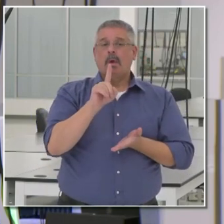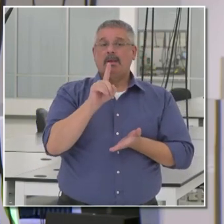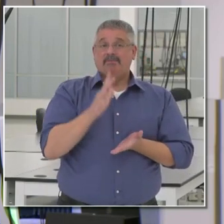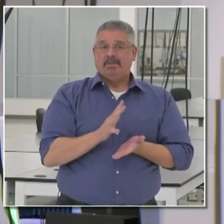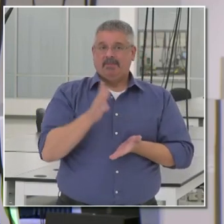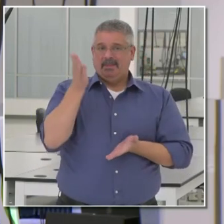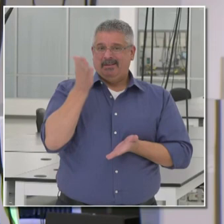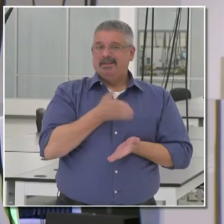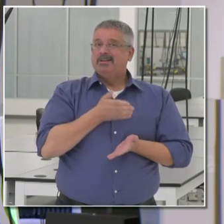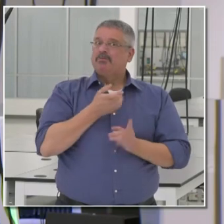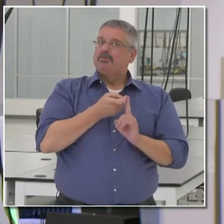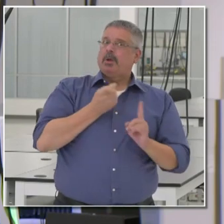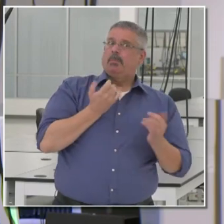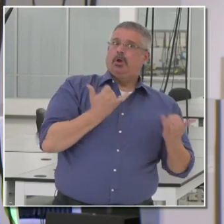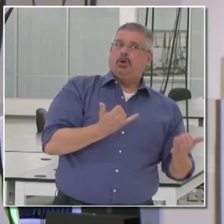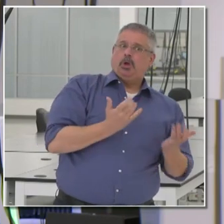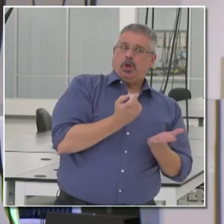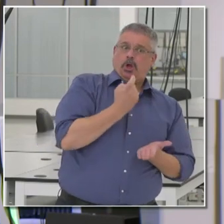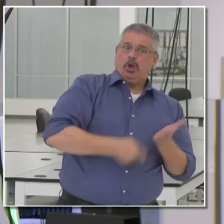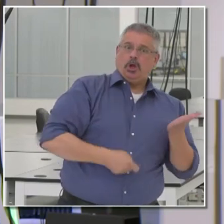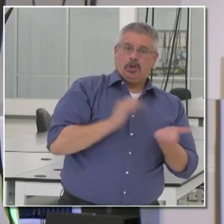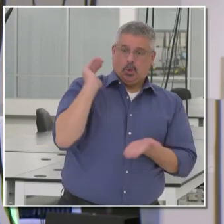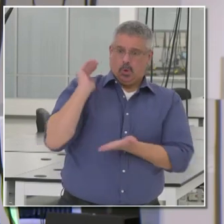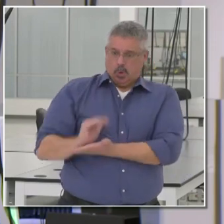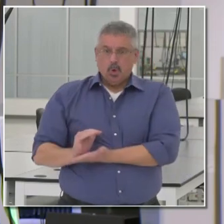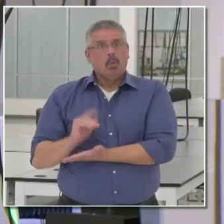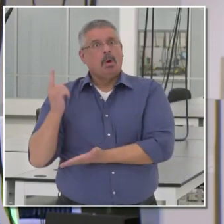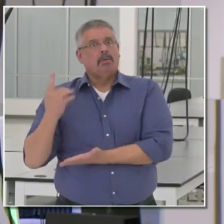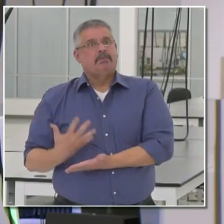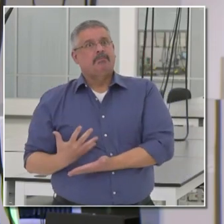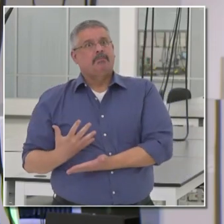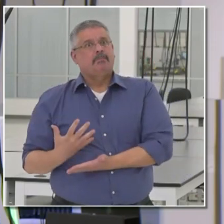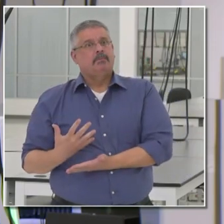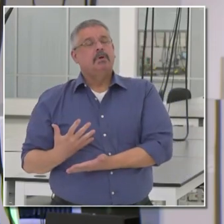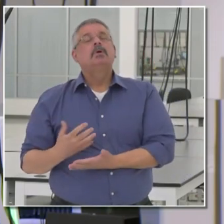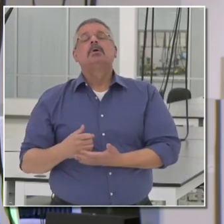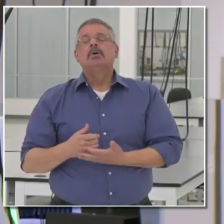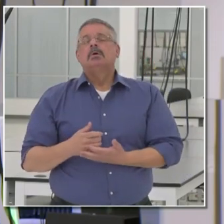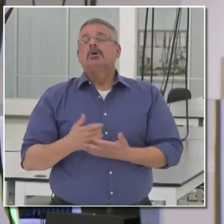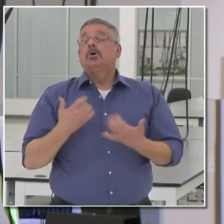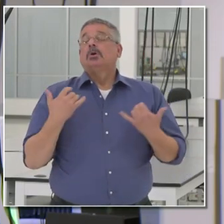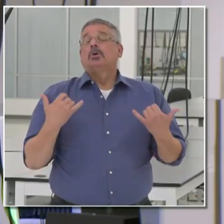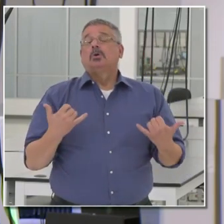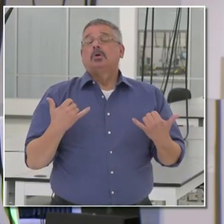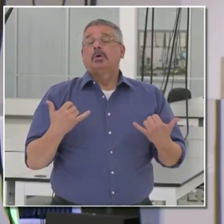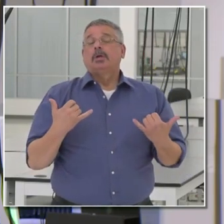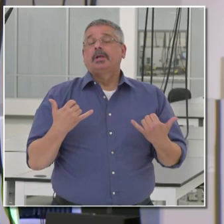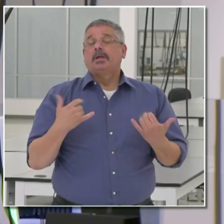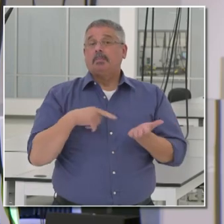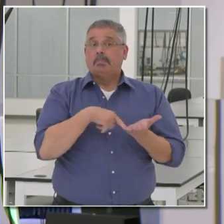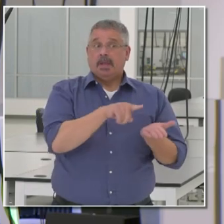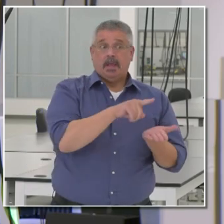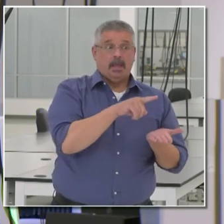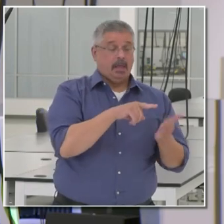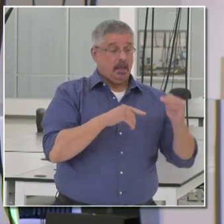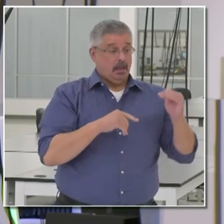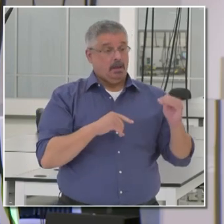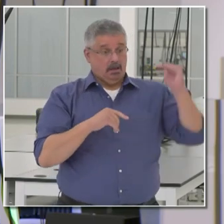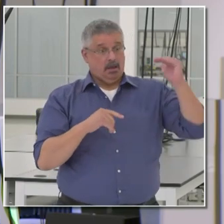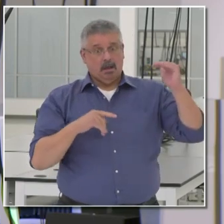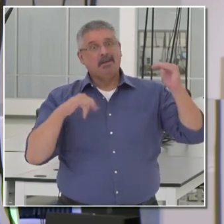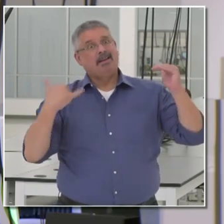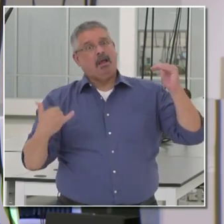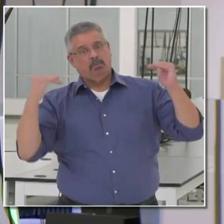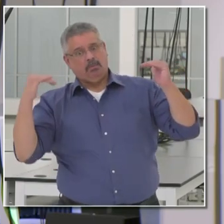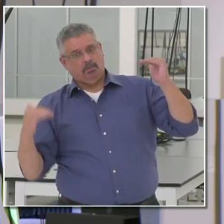un quinto del costo actual en promedio que estamos pagando actualmente